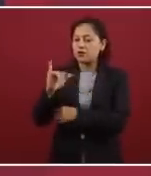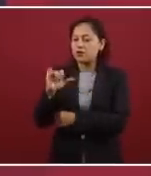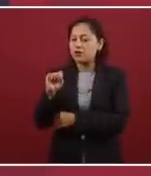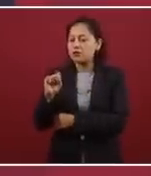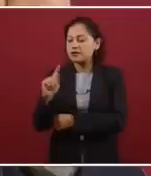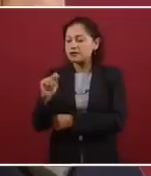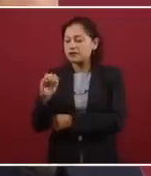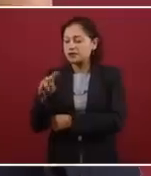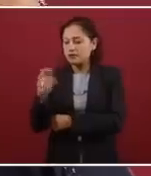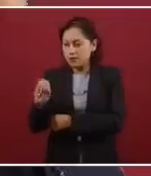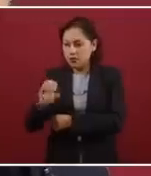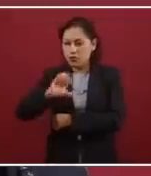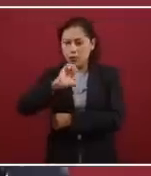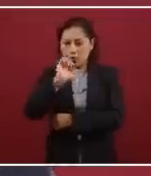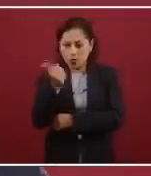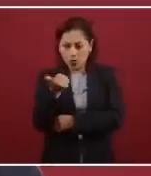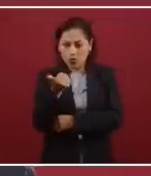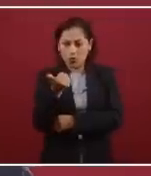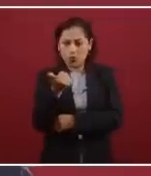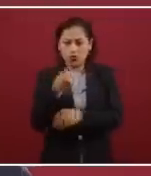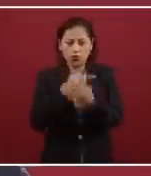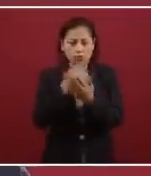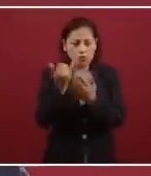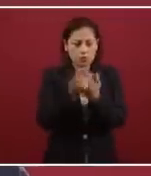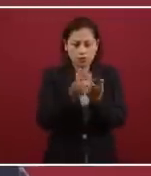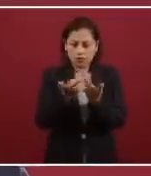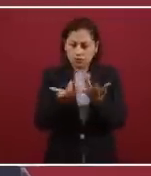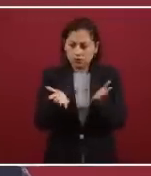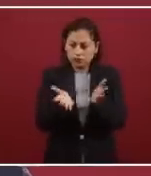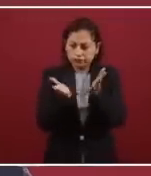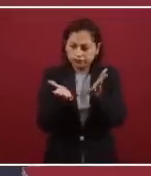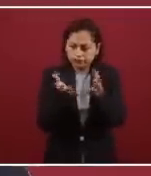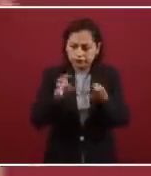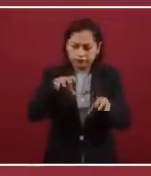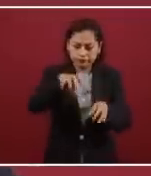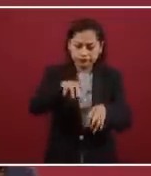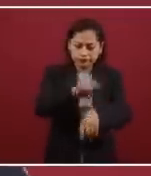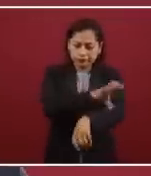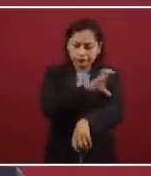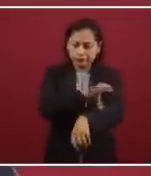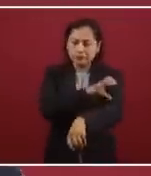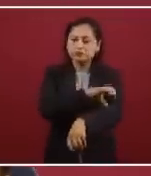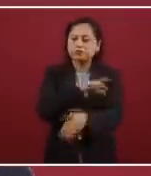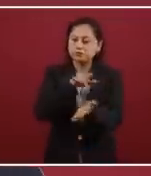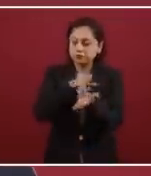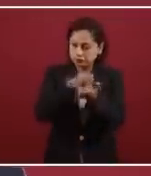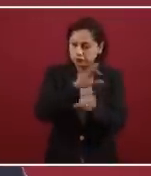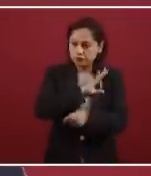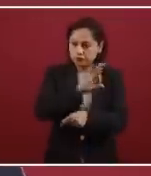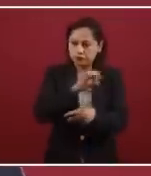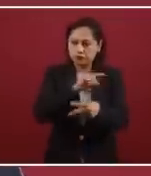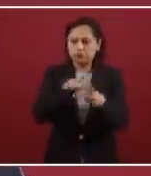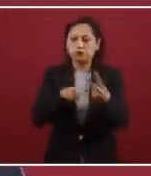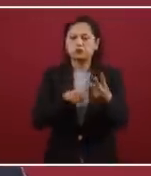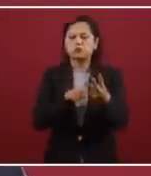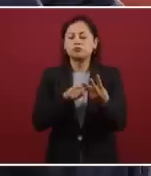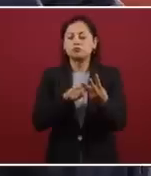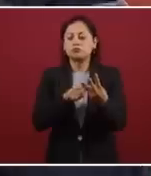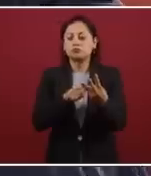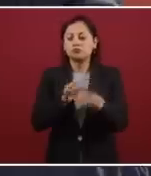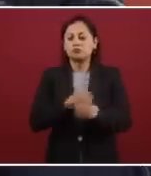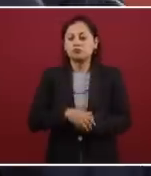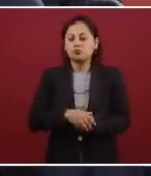el fortalecimiento del sector energético. Ya les puedo dar